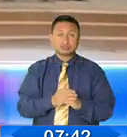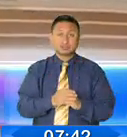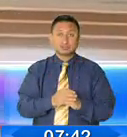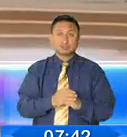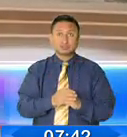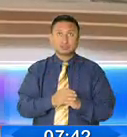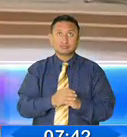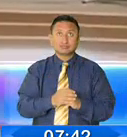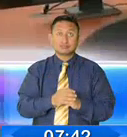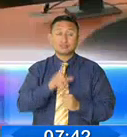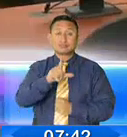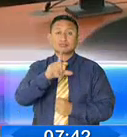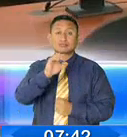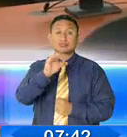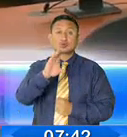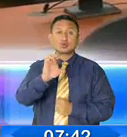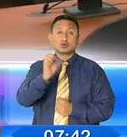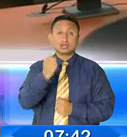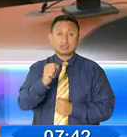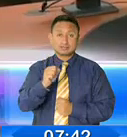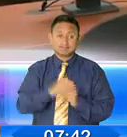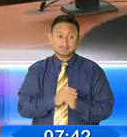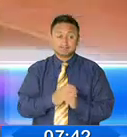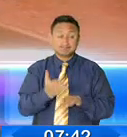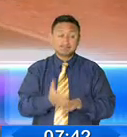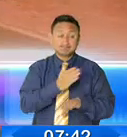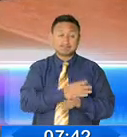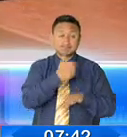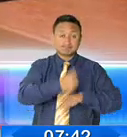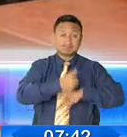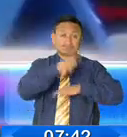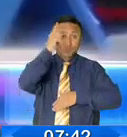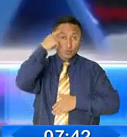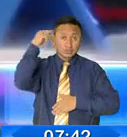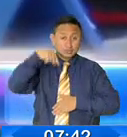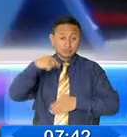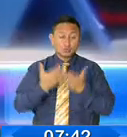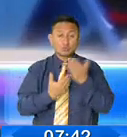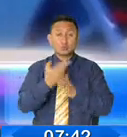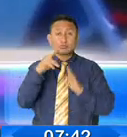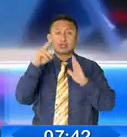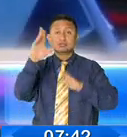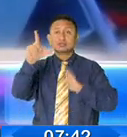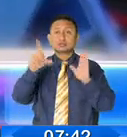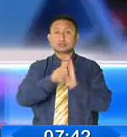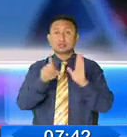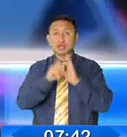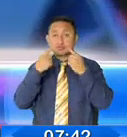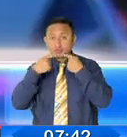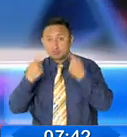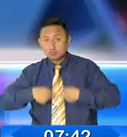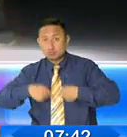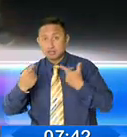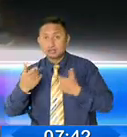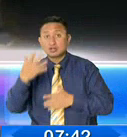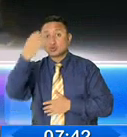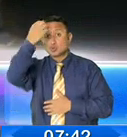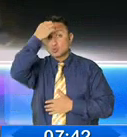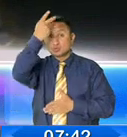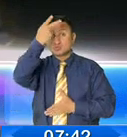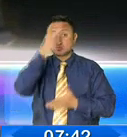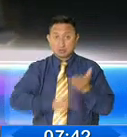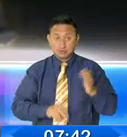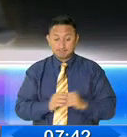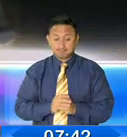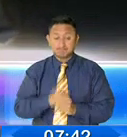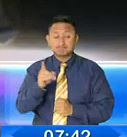La semana pasada, el Ejecutivo dispuso la promulgación de la nueva Ley Orgánica de Educación Intercultural. El presidente